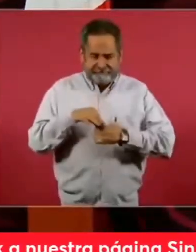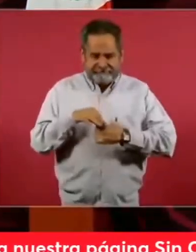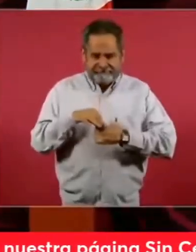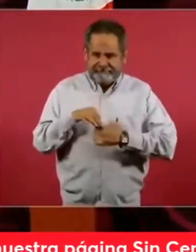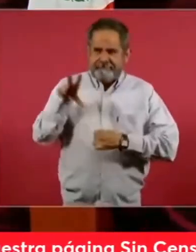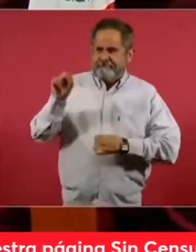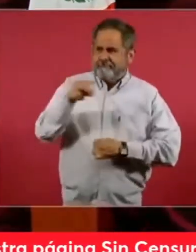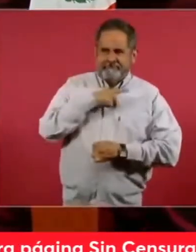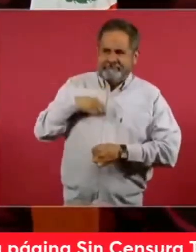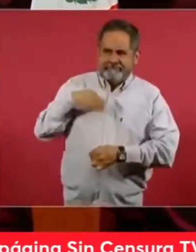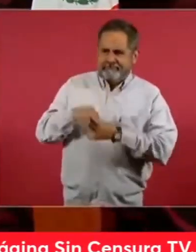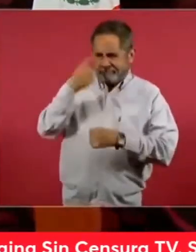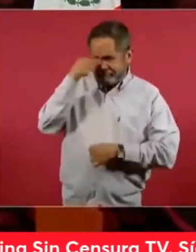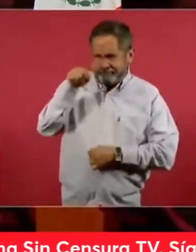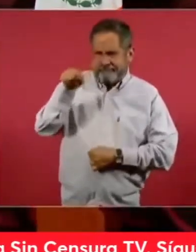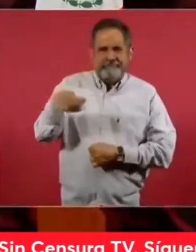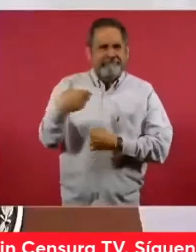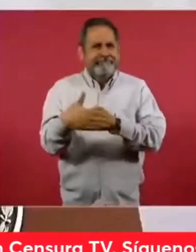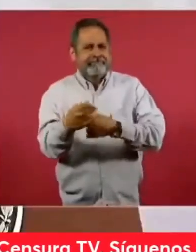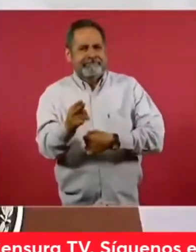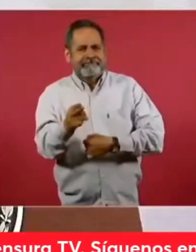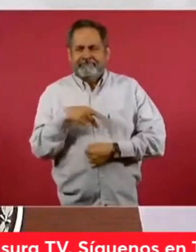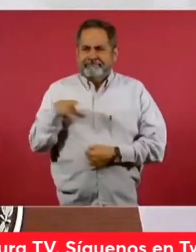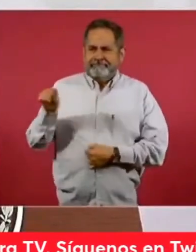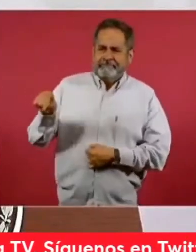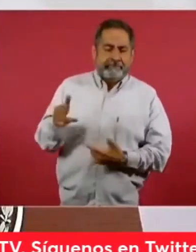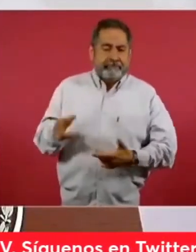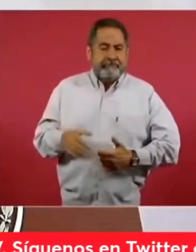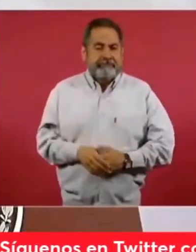la desinformación, la manipulación.